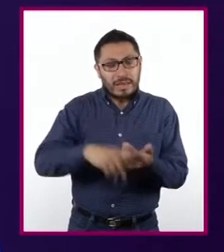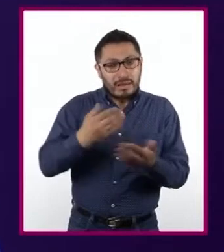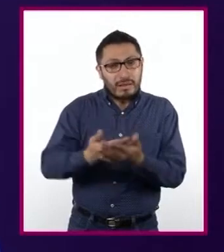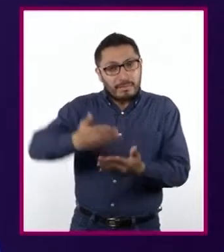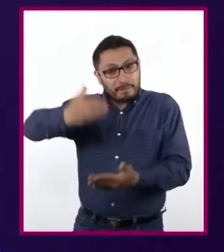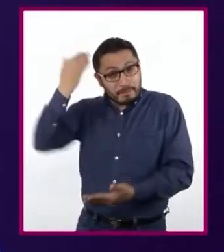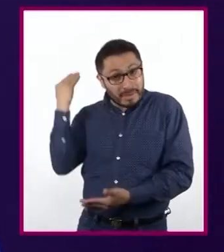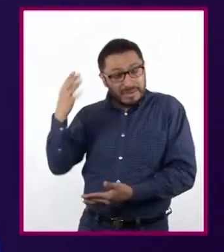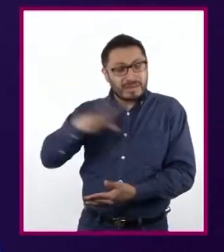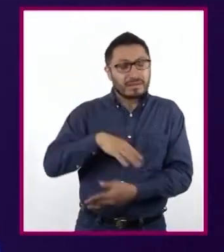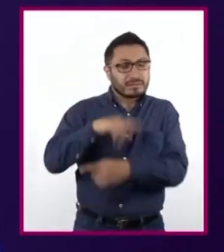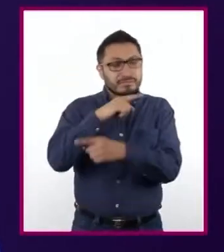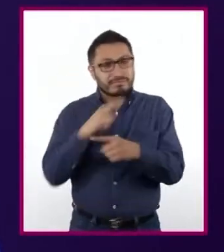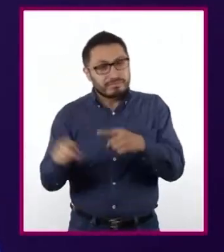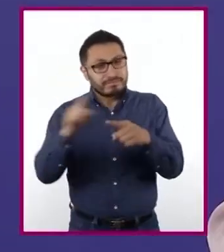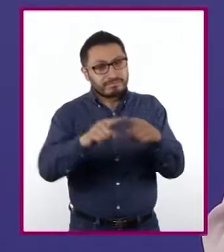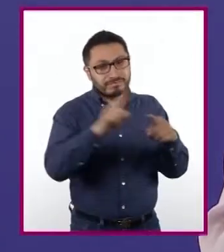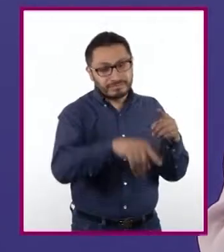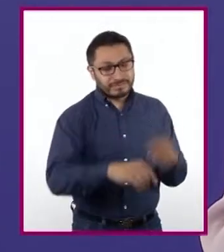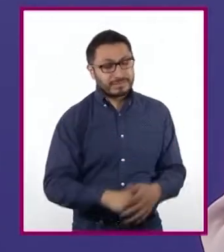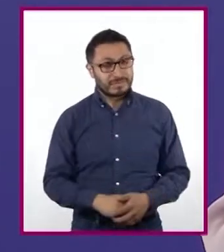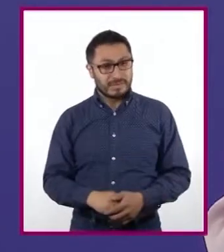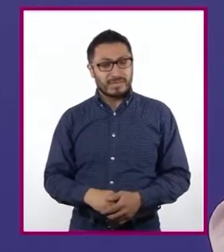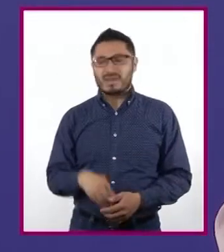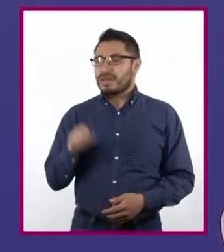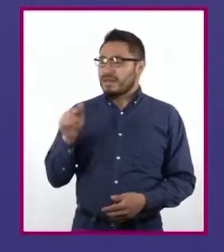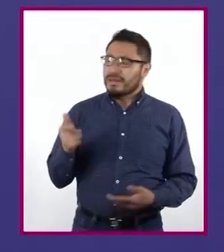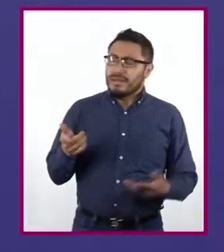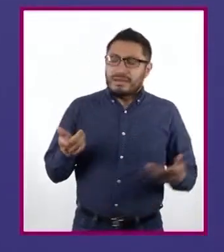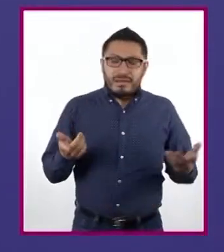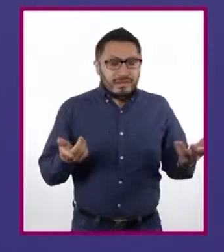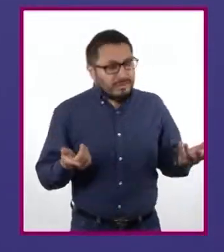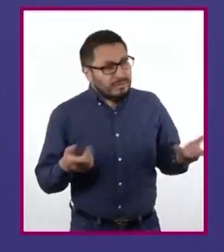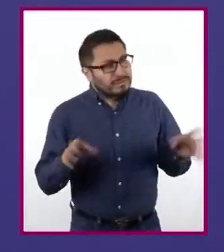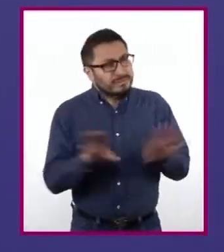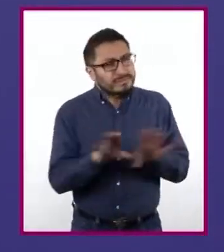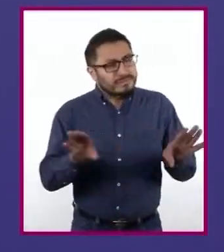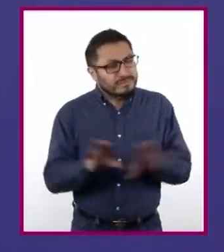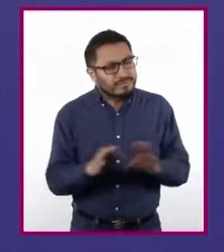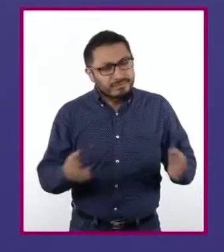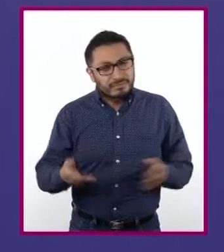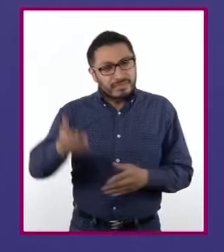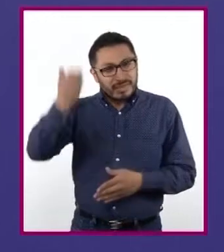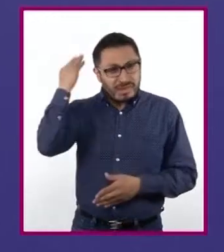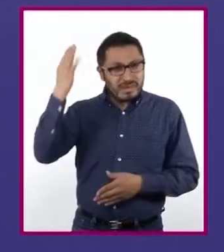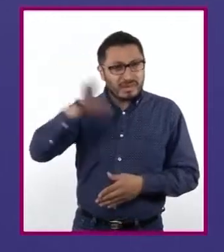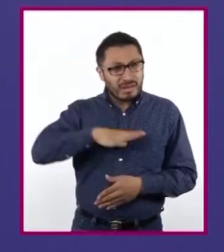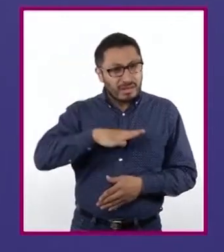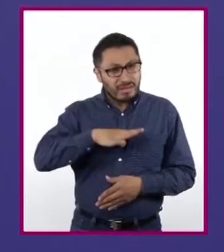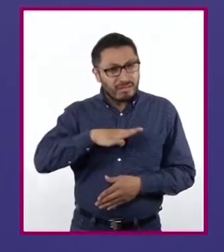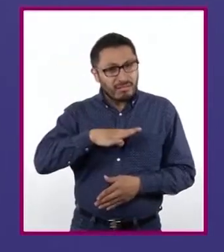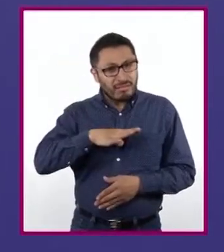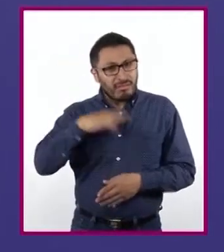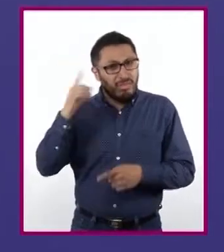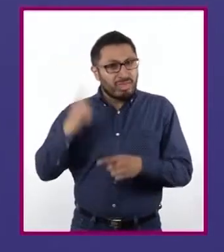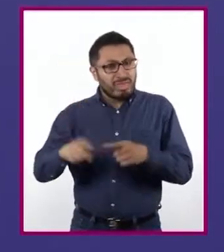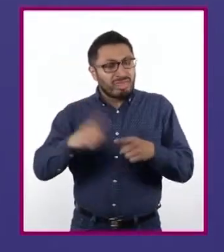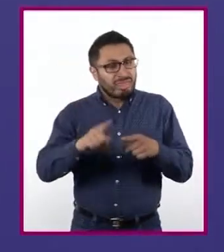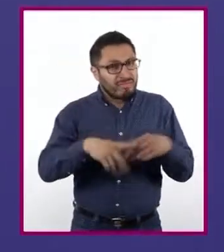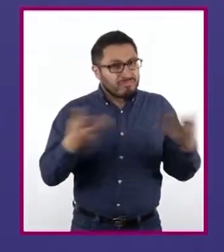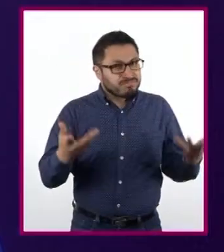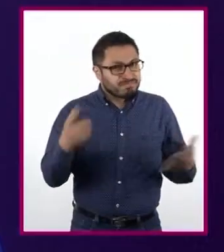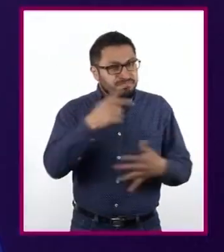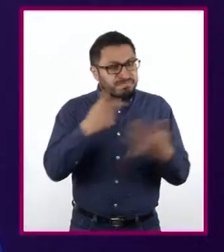varias distinciones. Profesora, ¿cómo está eso de que el pasado tiene varias